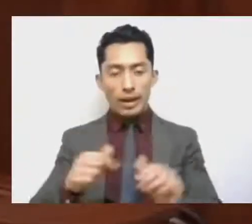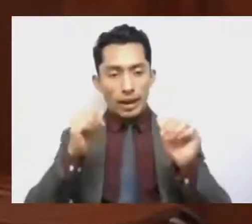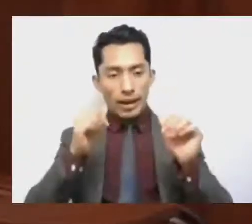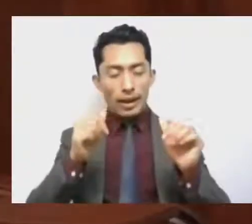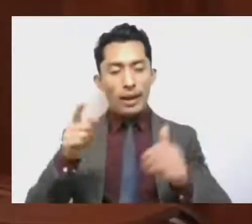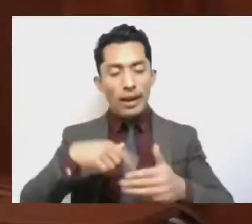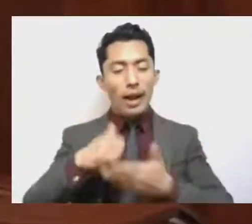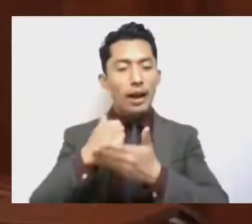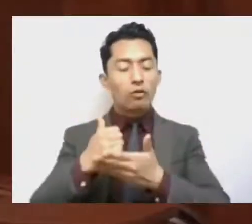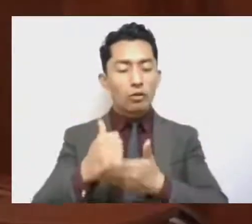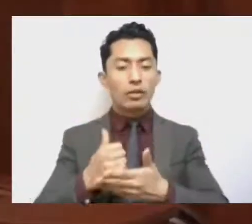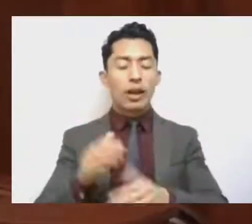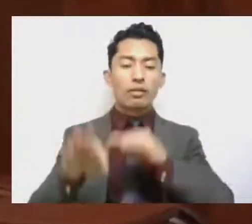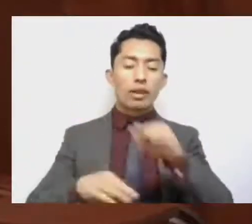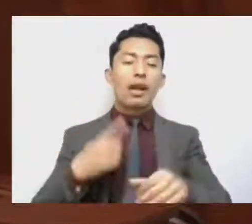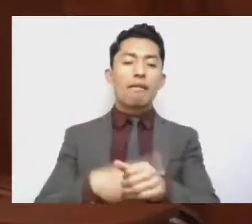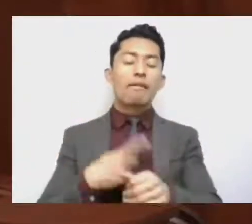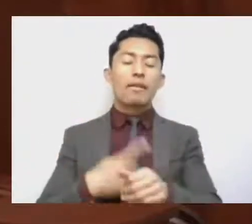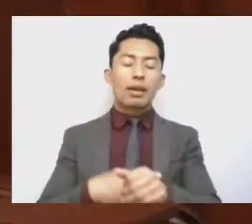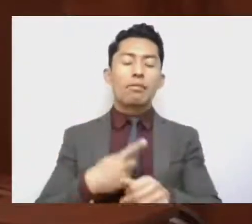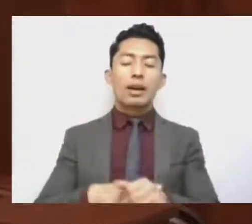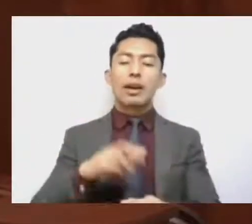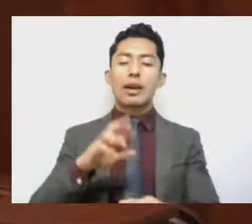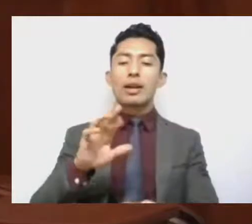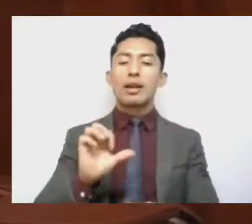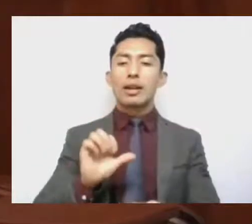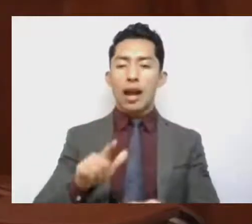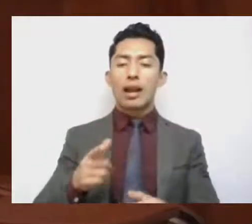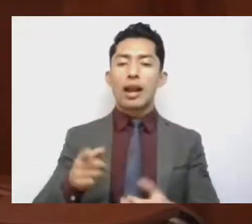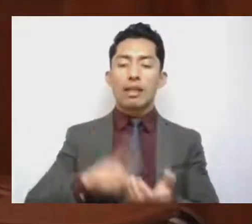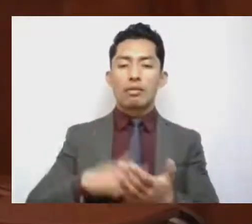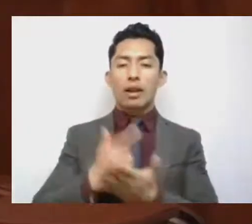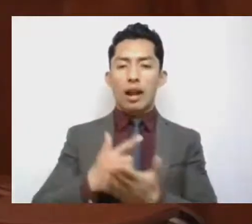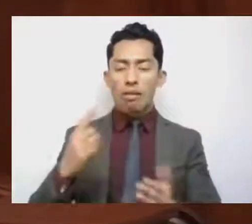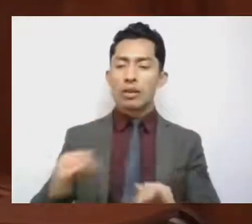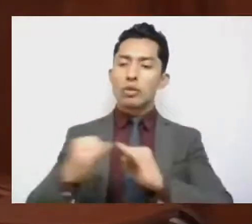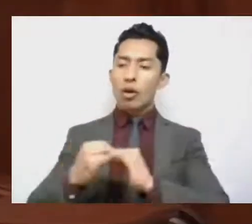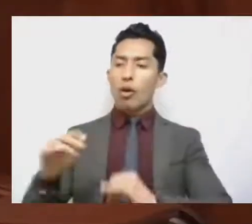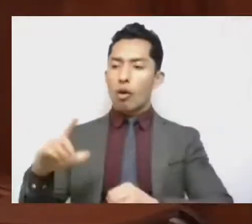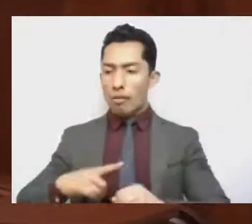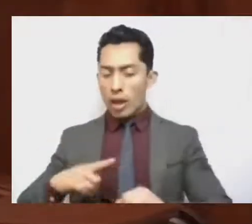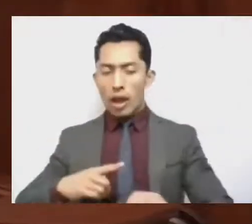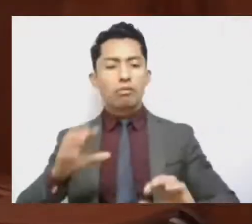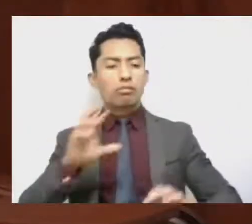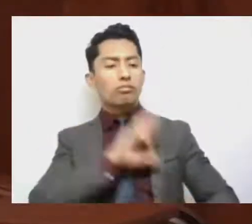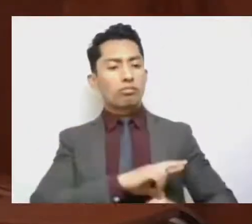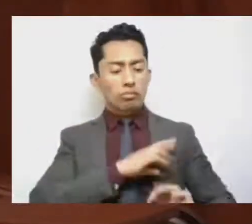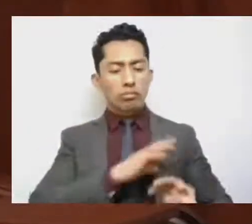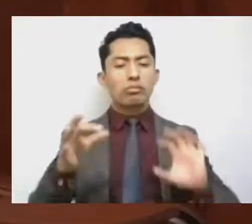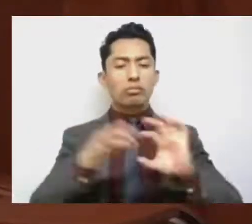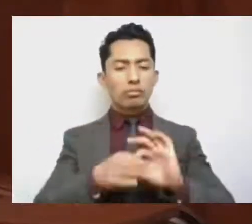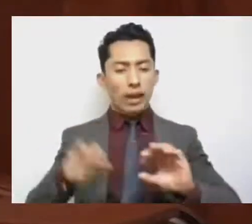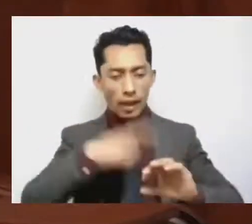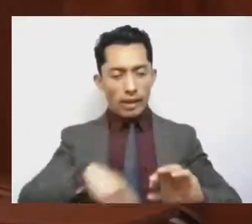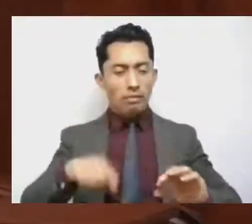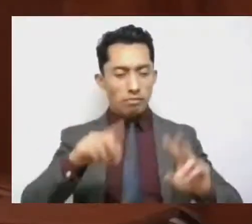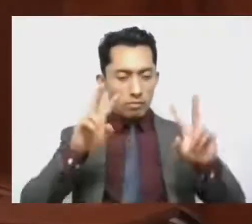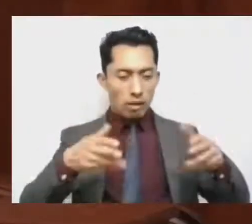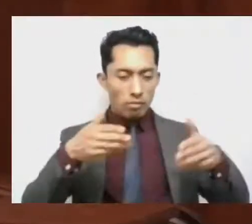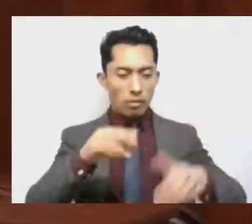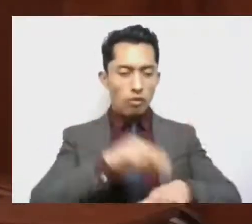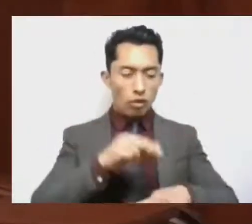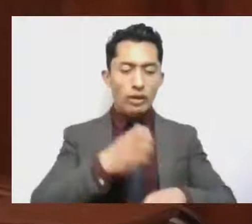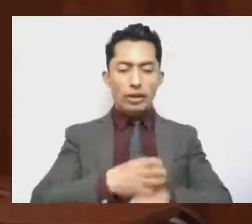la enfermedad renal crónica entre las instituciones públicas y privadas del sector salud del Estado de México con el